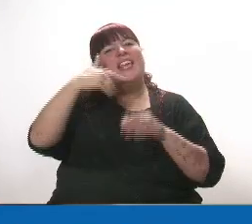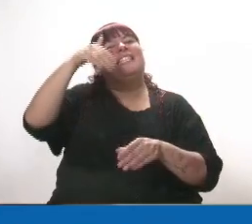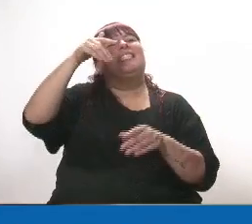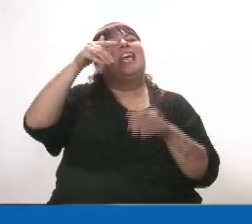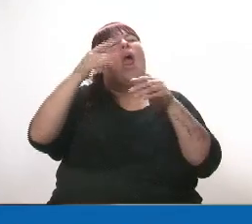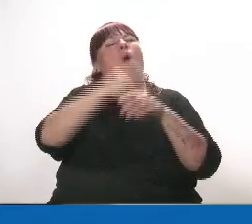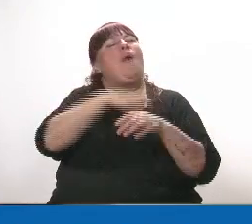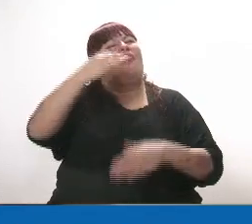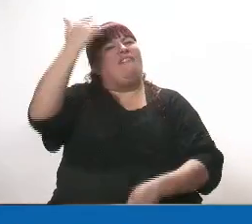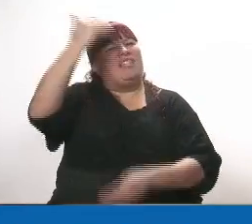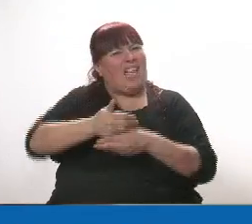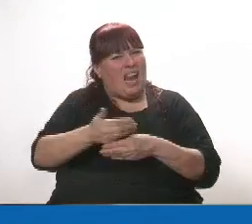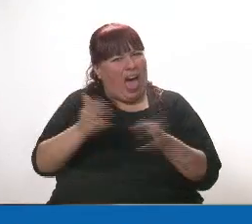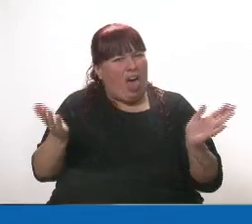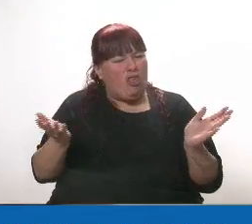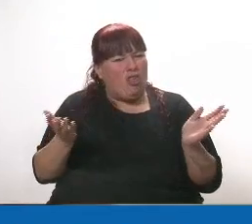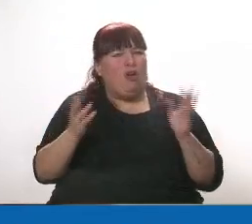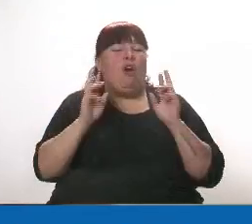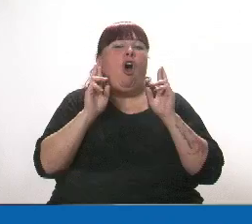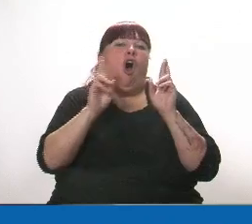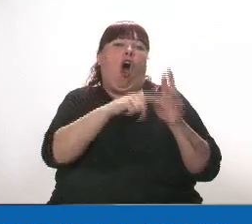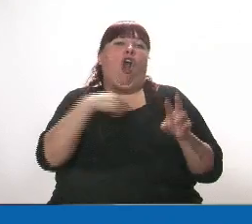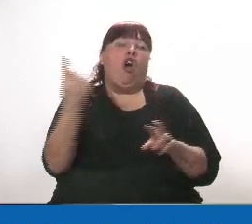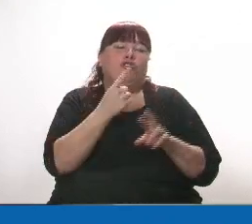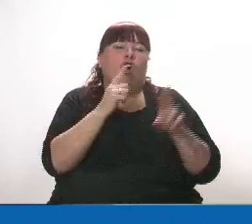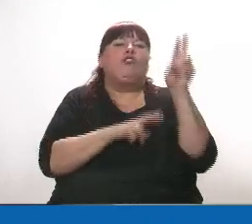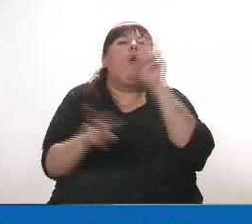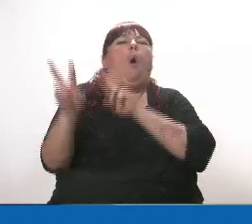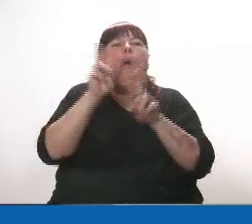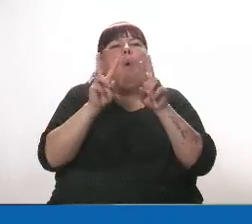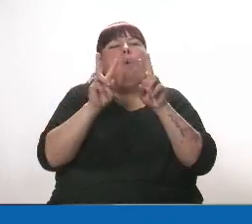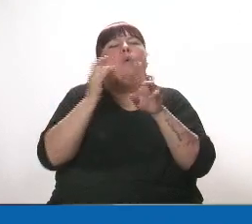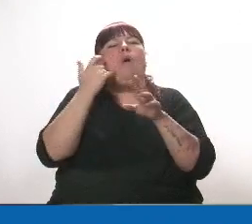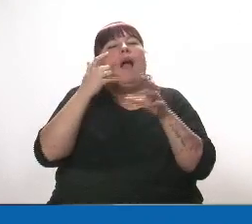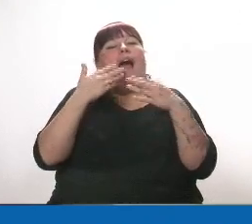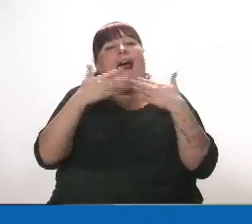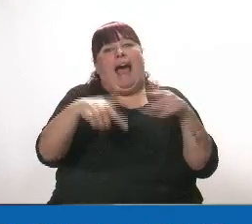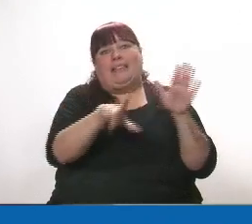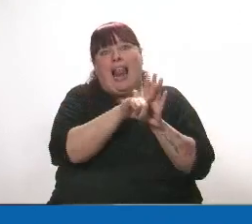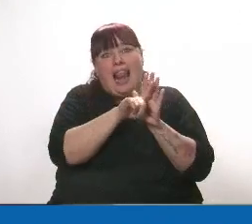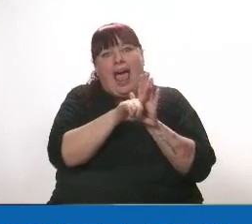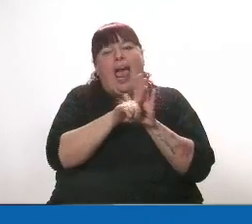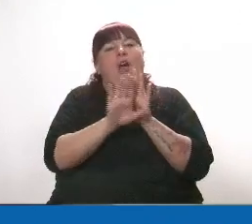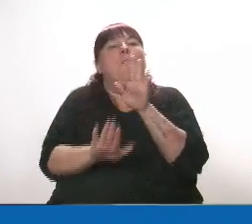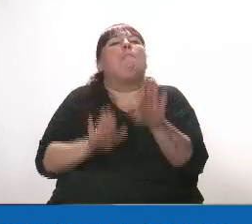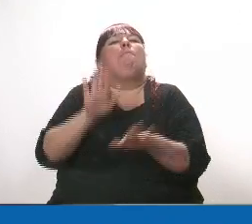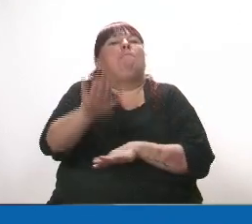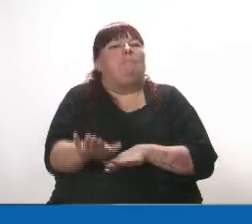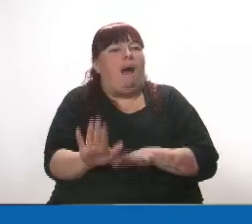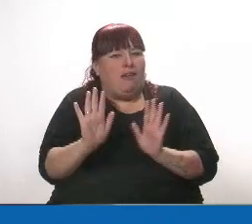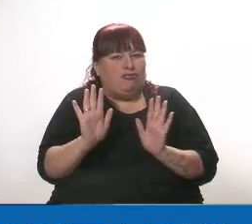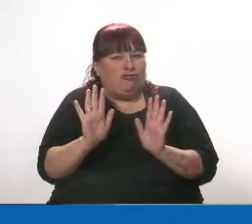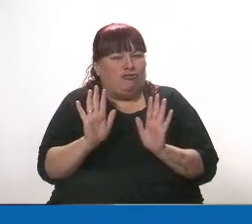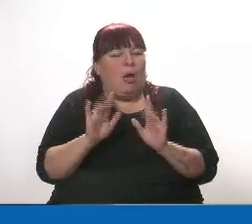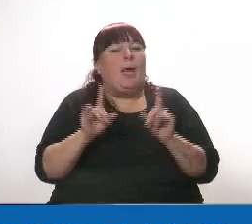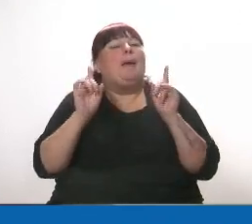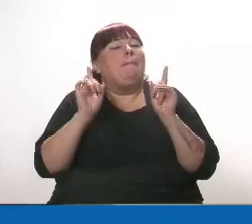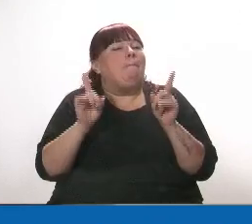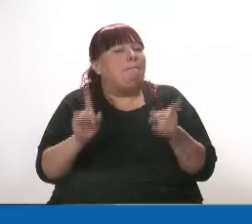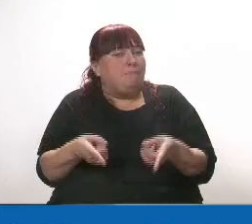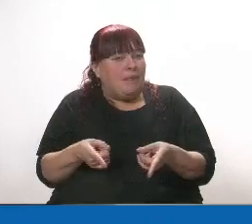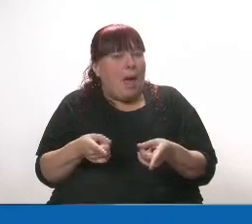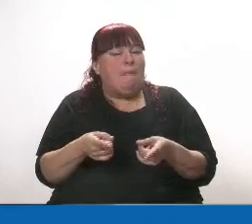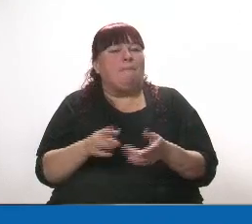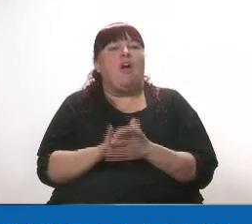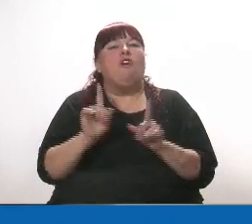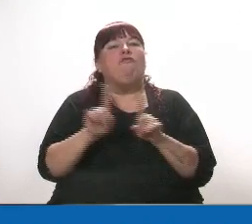cerrar entonces Ojalá nosotros logremos encontrar con esta ley Un paso adelante Pero además